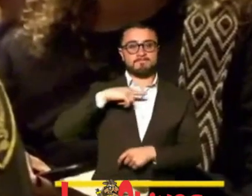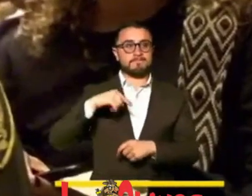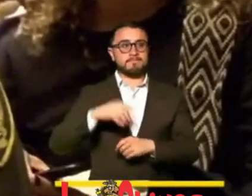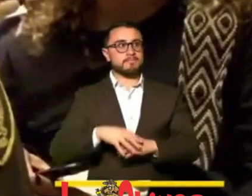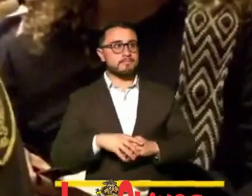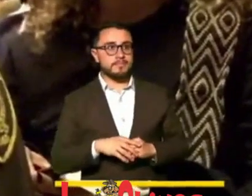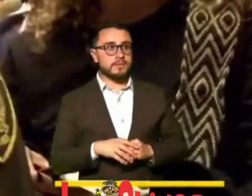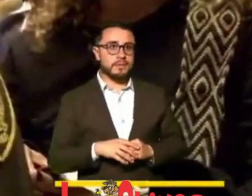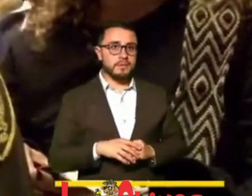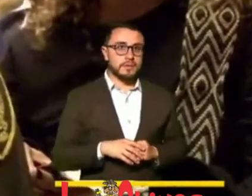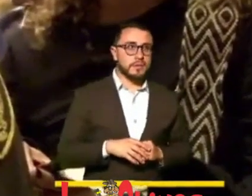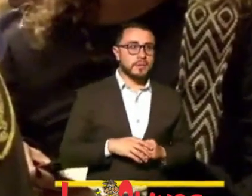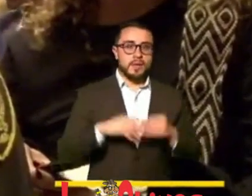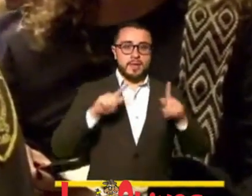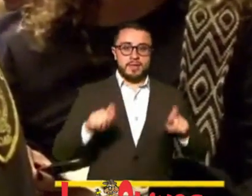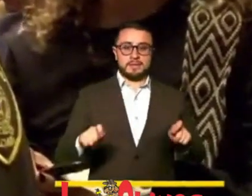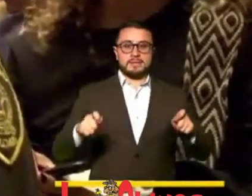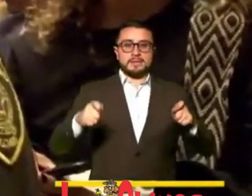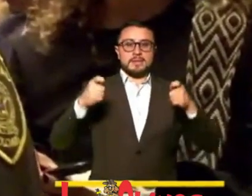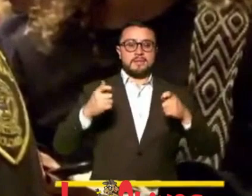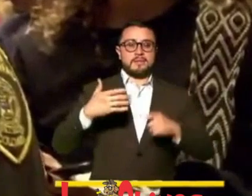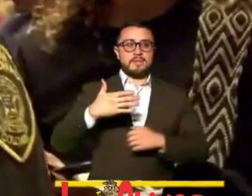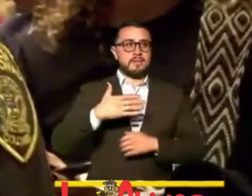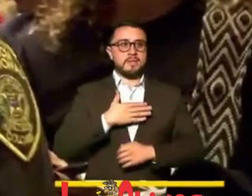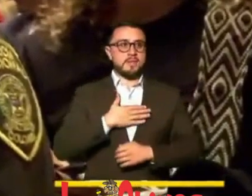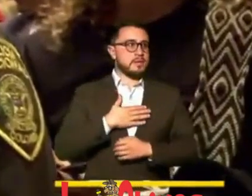tentación de salvar sus penas